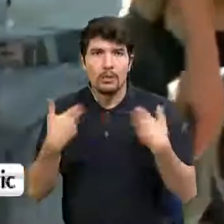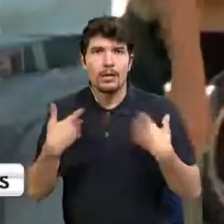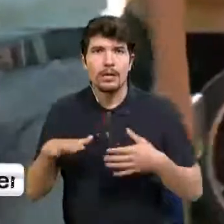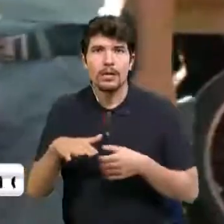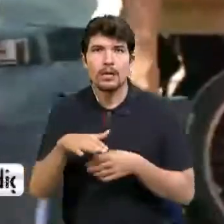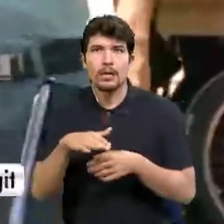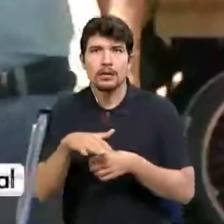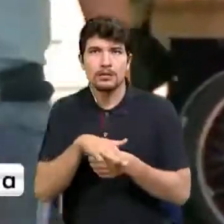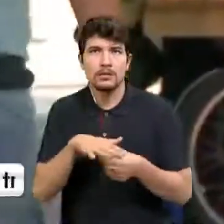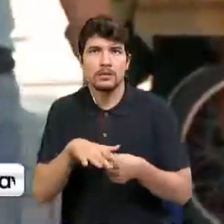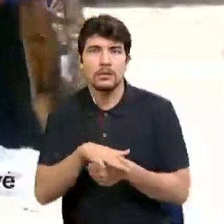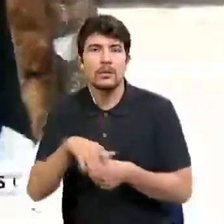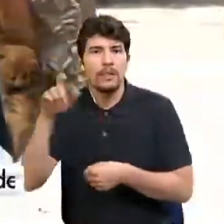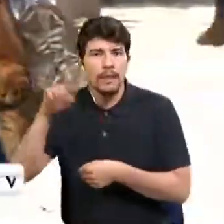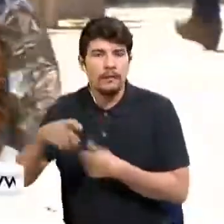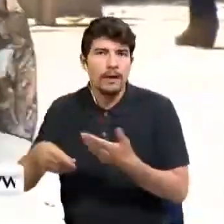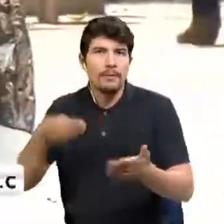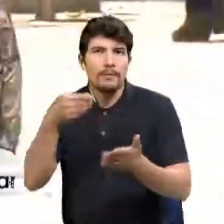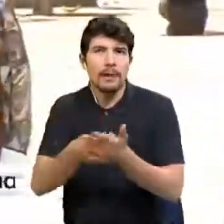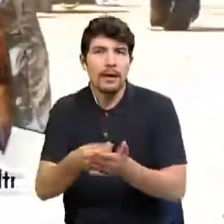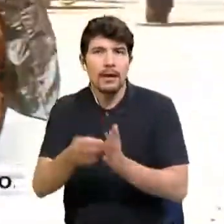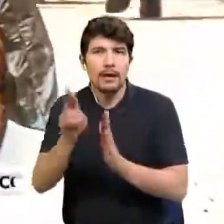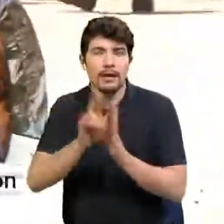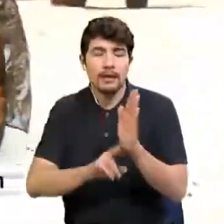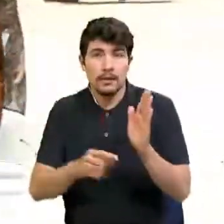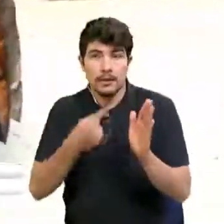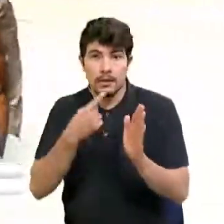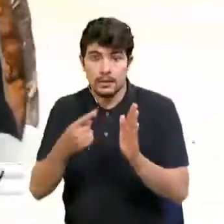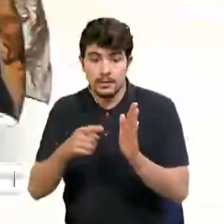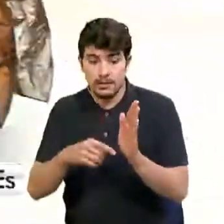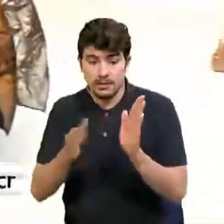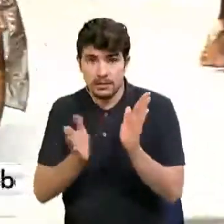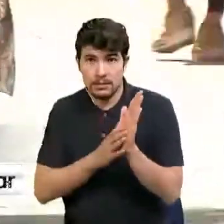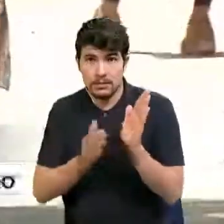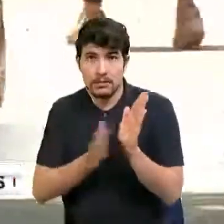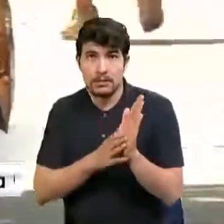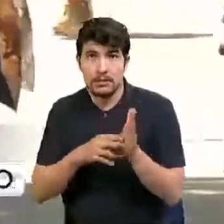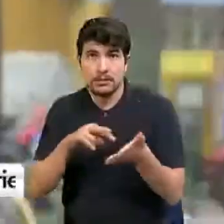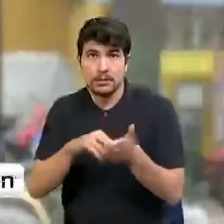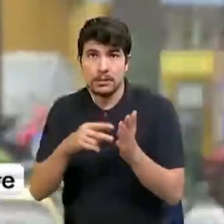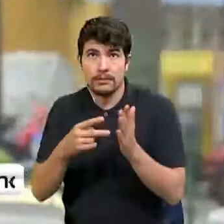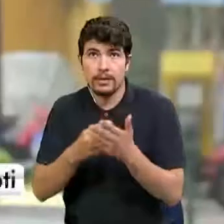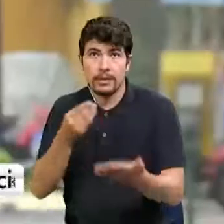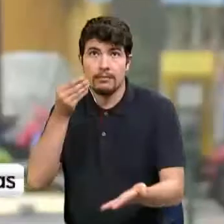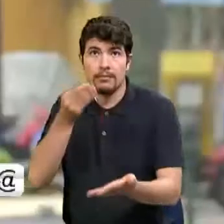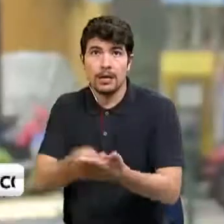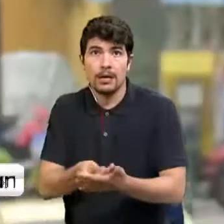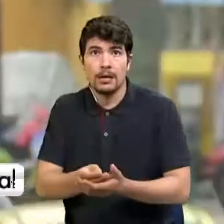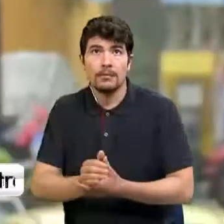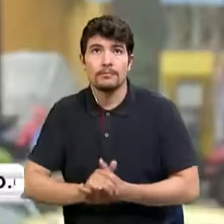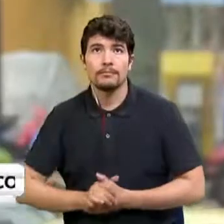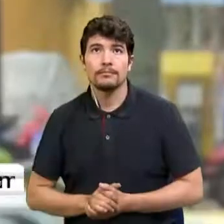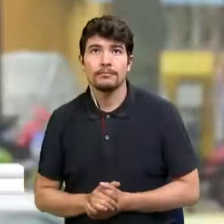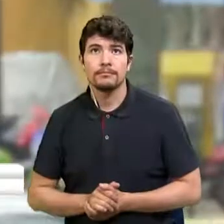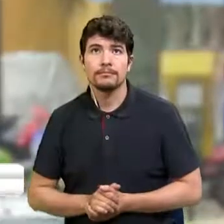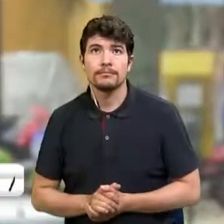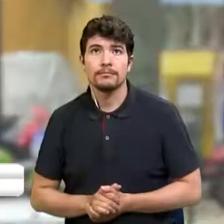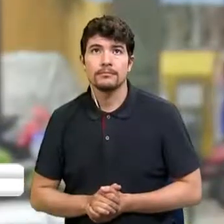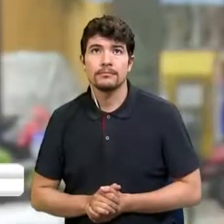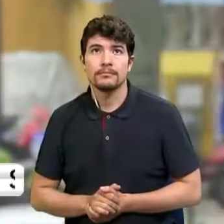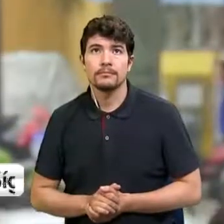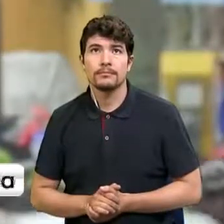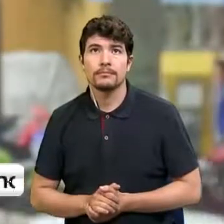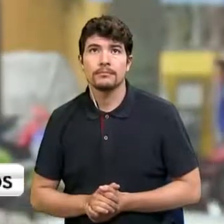debe declarar renta aclarando que el hecho de declarar no quiere decir que debe pagar muy bien para finalizar es